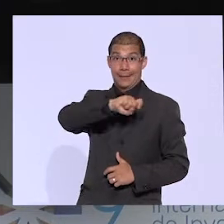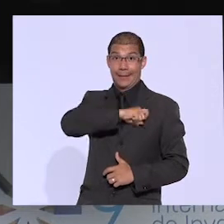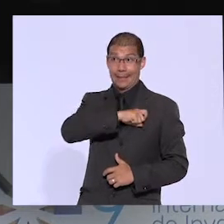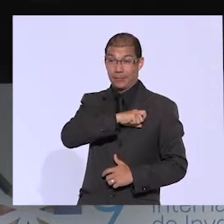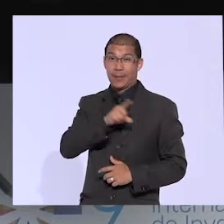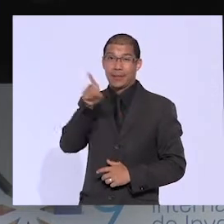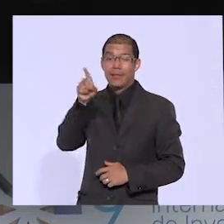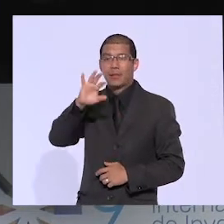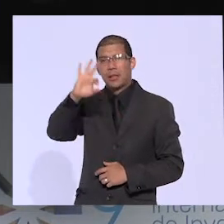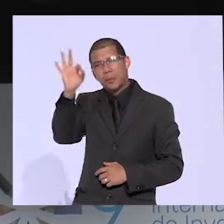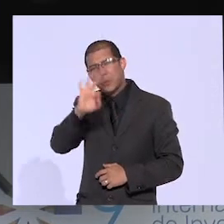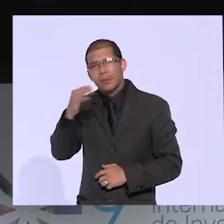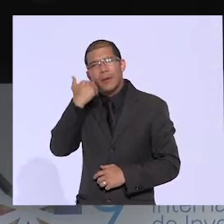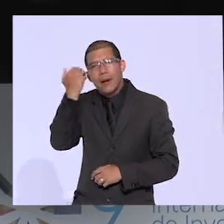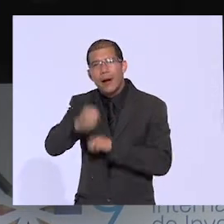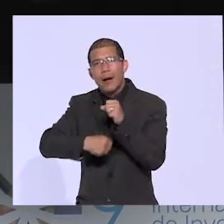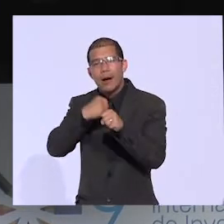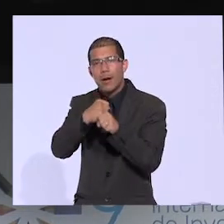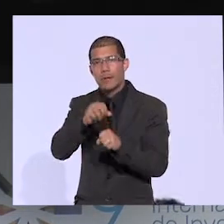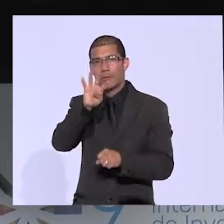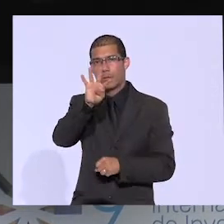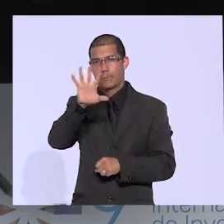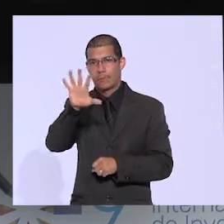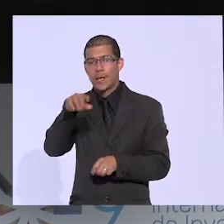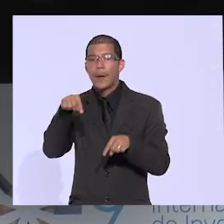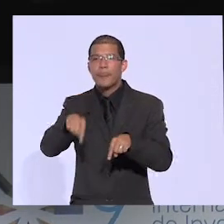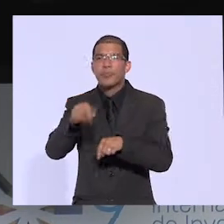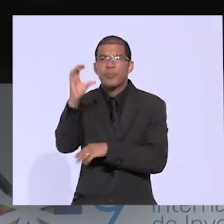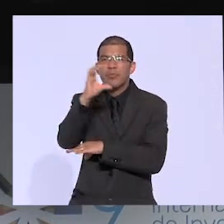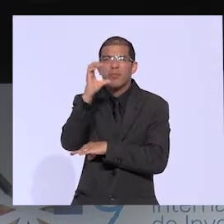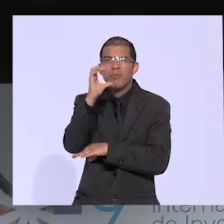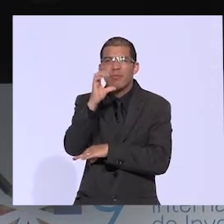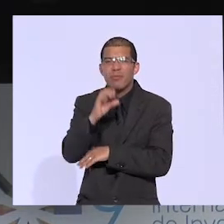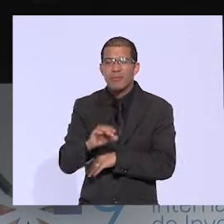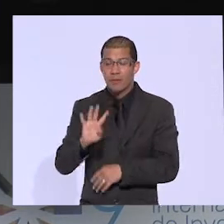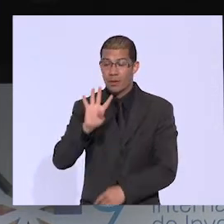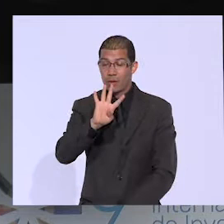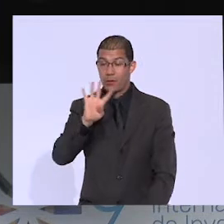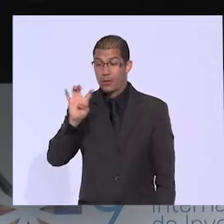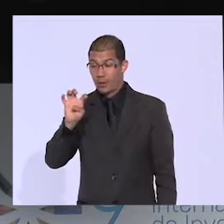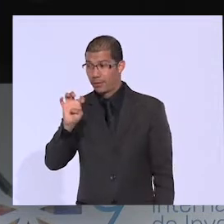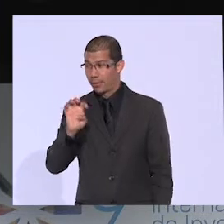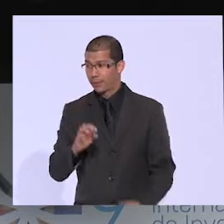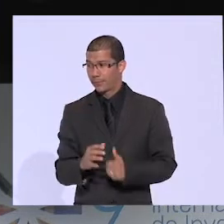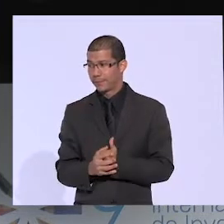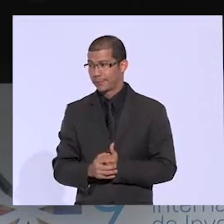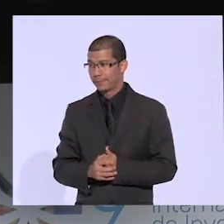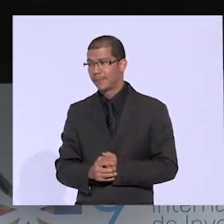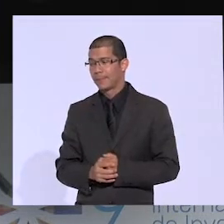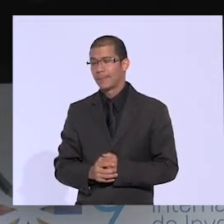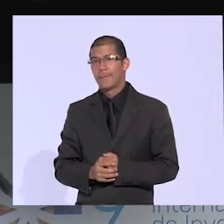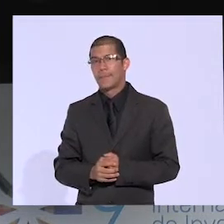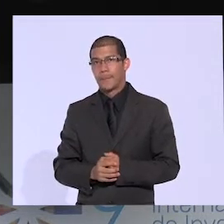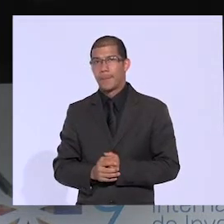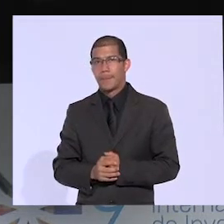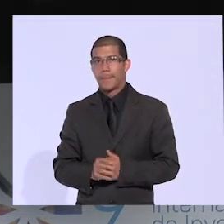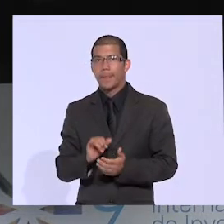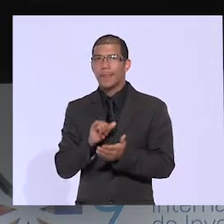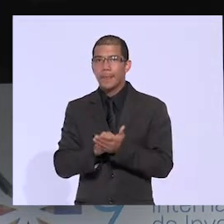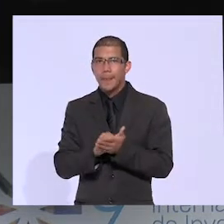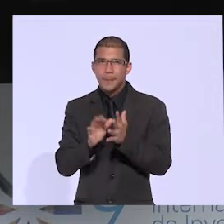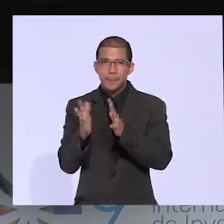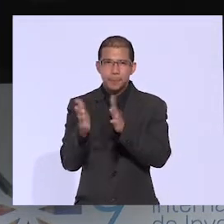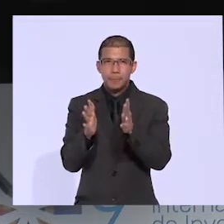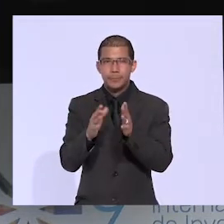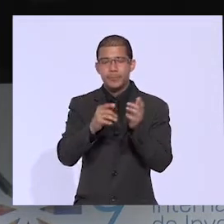años. Y en el caso de Colombia, 43. Estaría más o menos en la media de lo que sería el promedio de